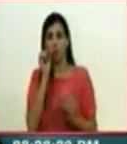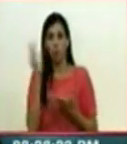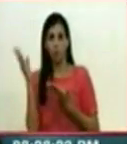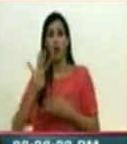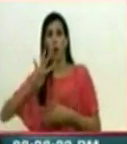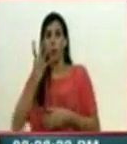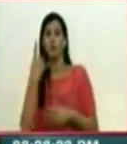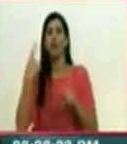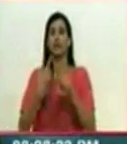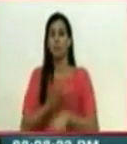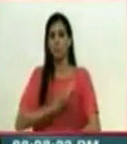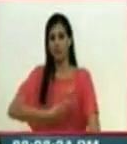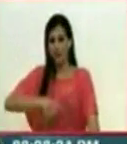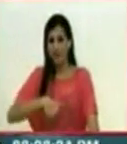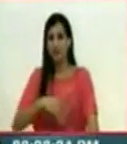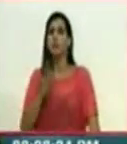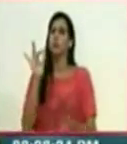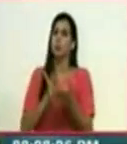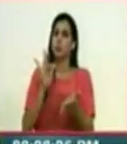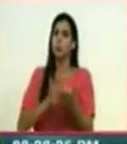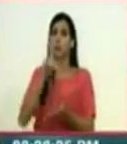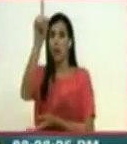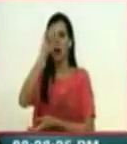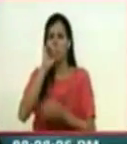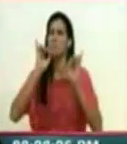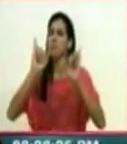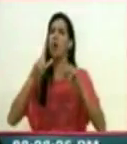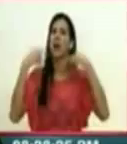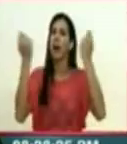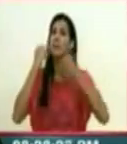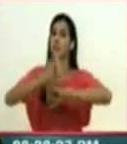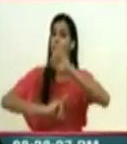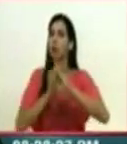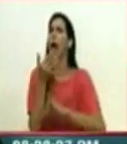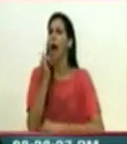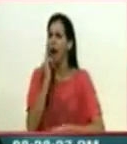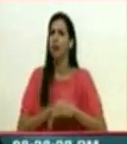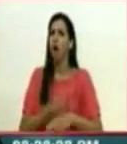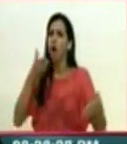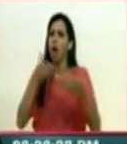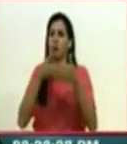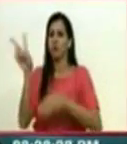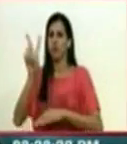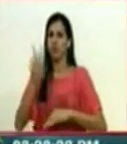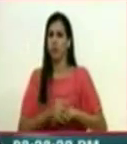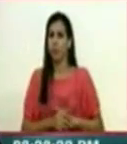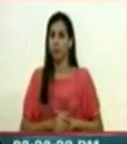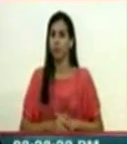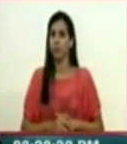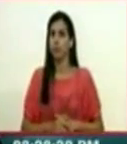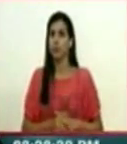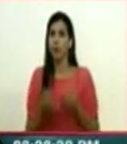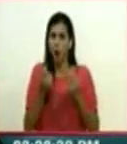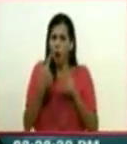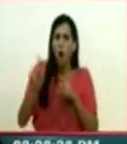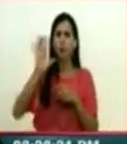cuarto expresidente que llega al país en lo que va de año como parte de una campaña internacional de desprestigio contra Venezuela. En ningún otro país